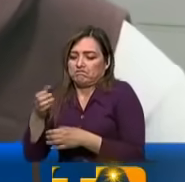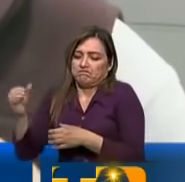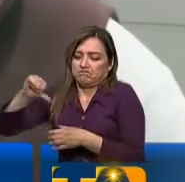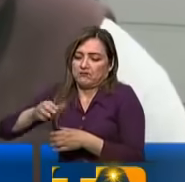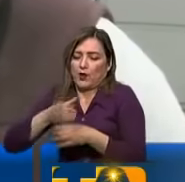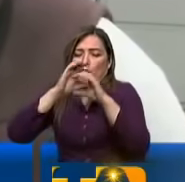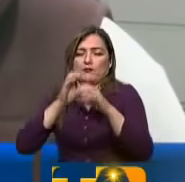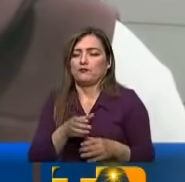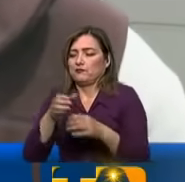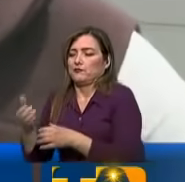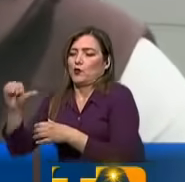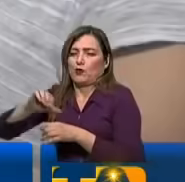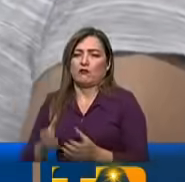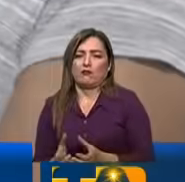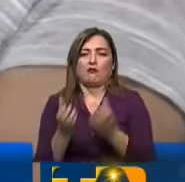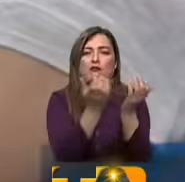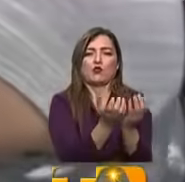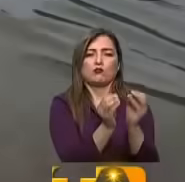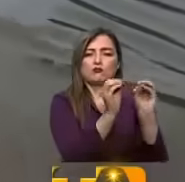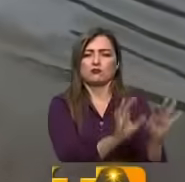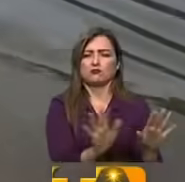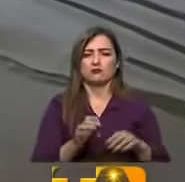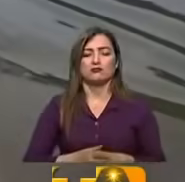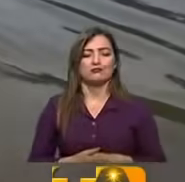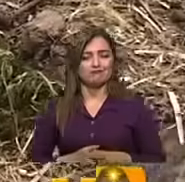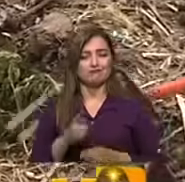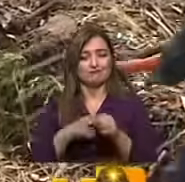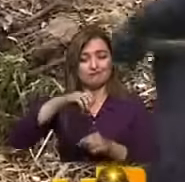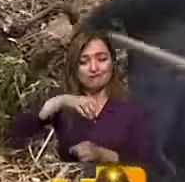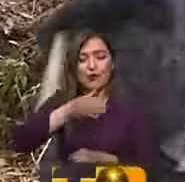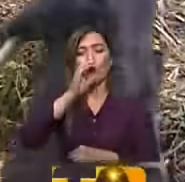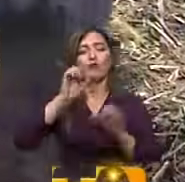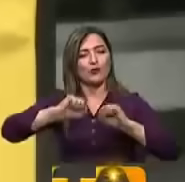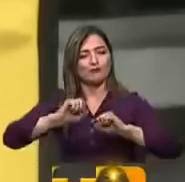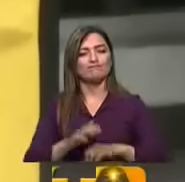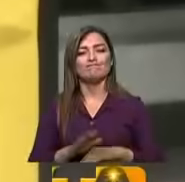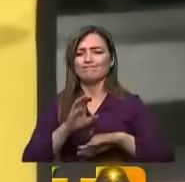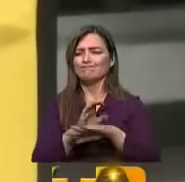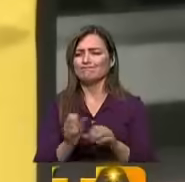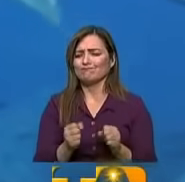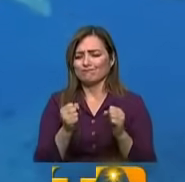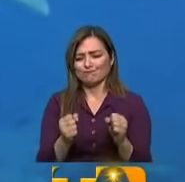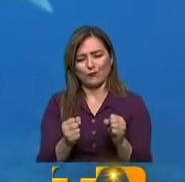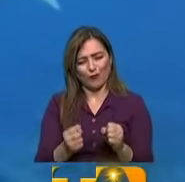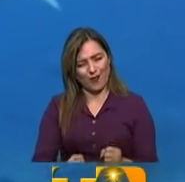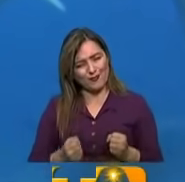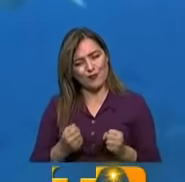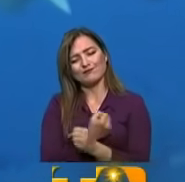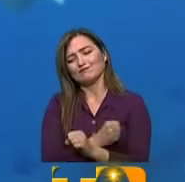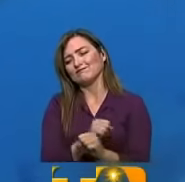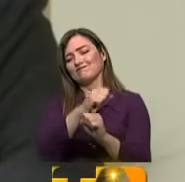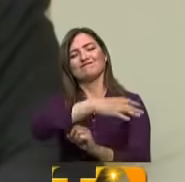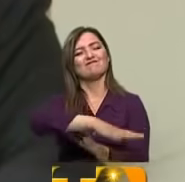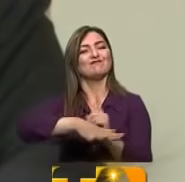tomatodo y el agua de Quito es consumible de la llave. En el Ecuador hay un movimiento fuerte, liderado por héroes que van a salvar el